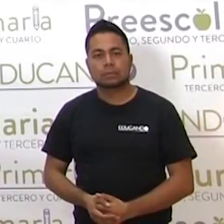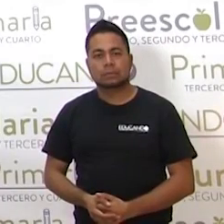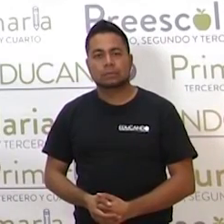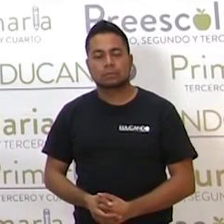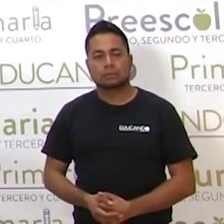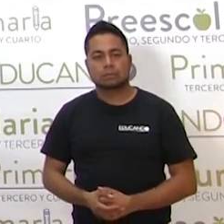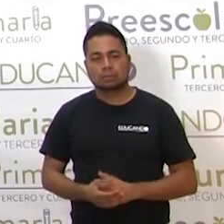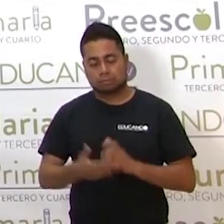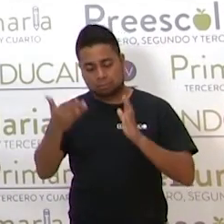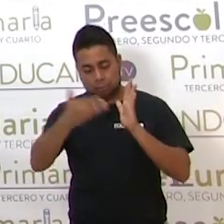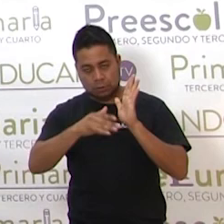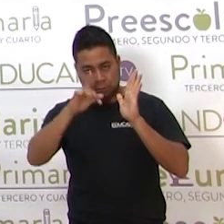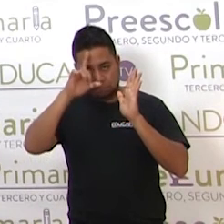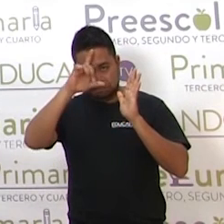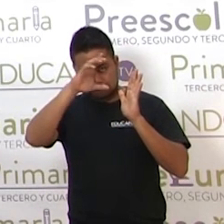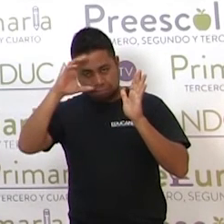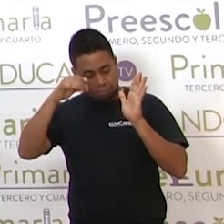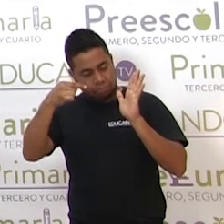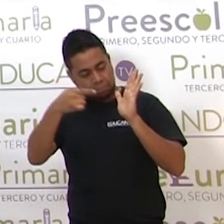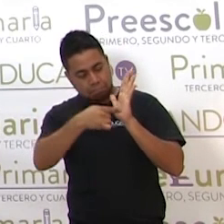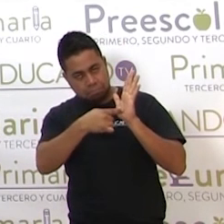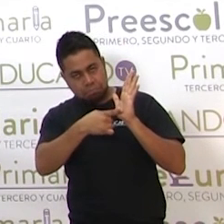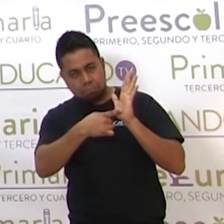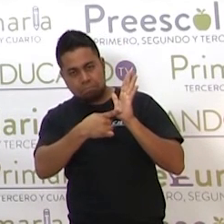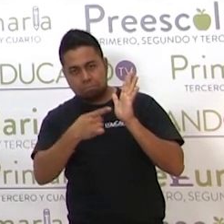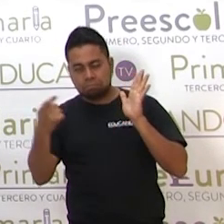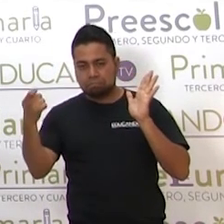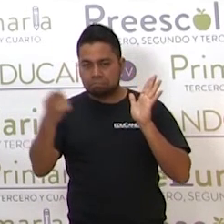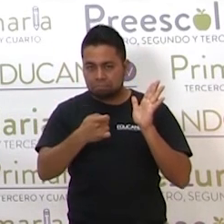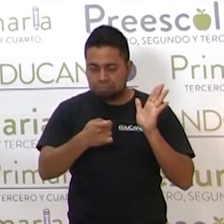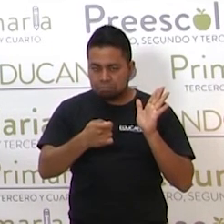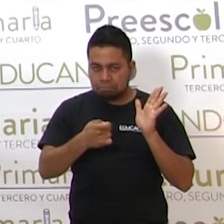En la siguiente imagen estamos viendo,